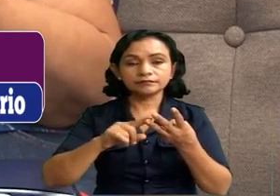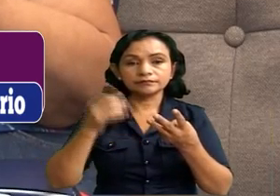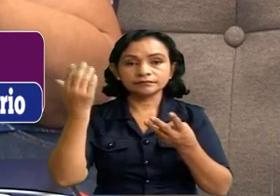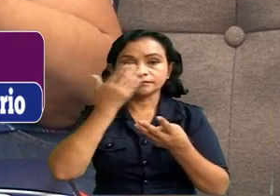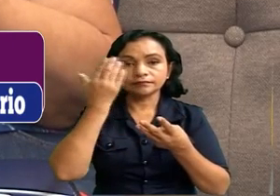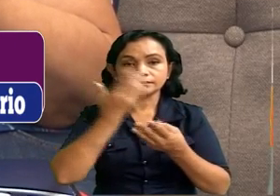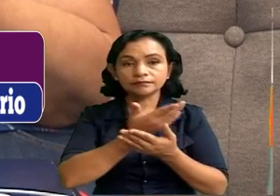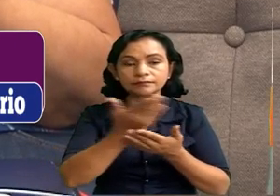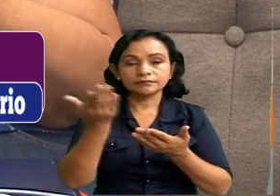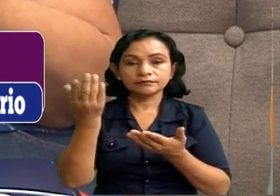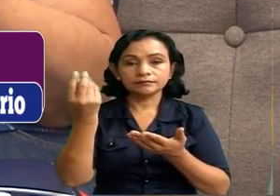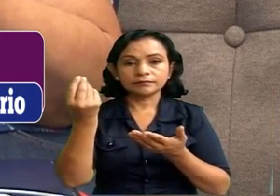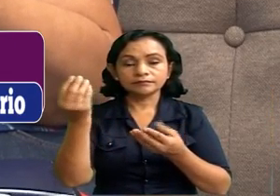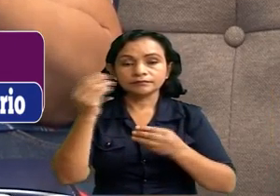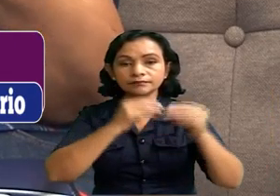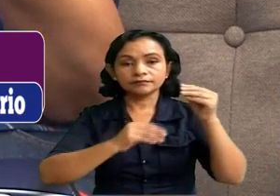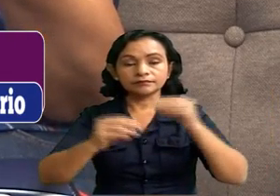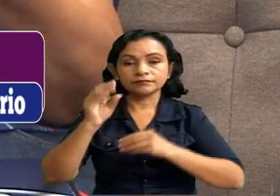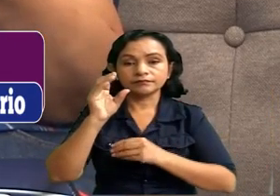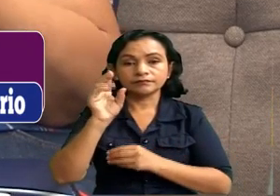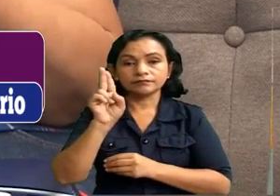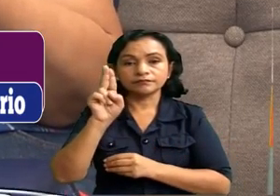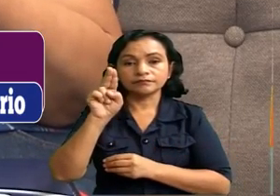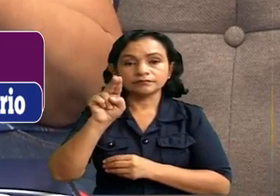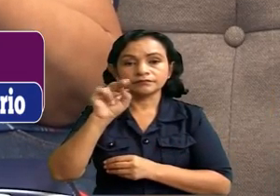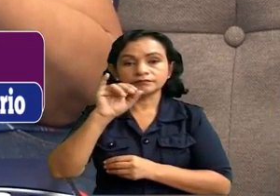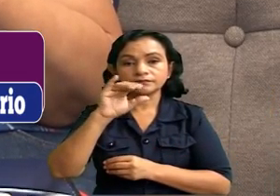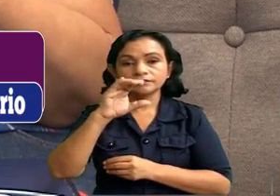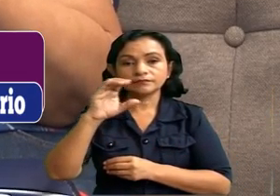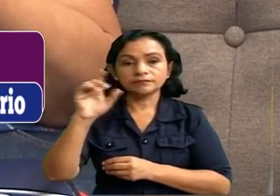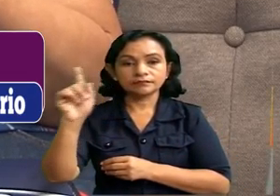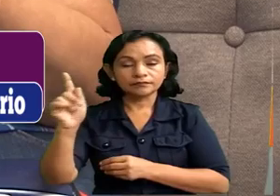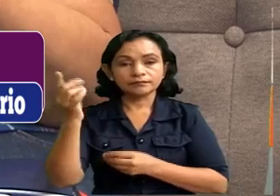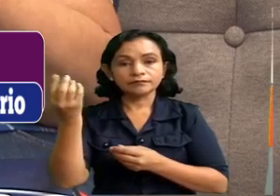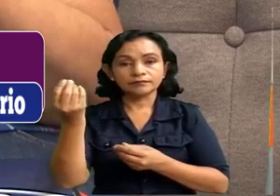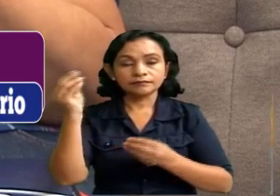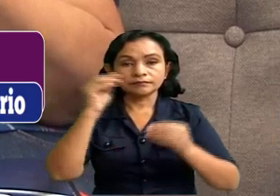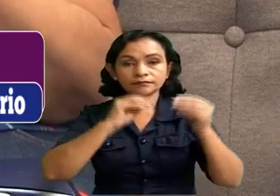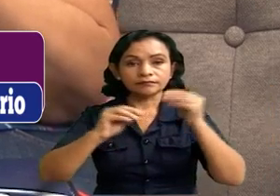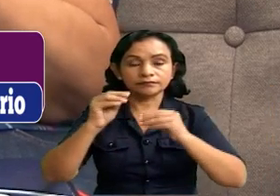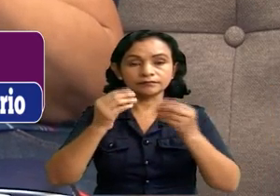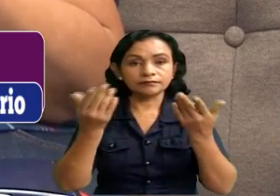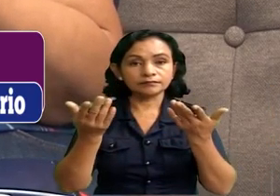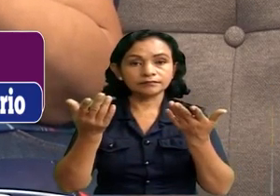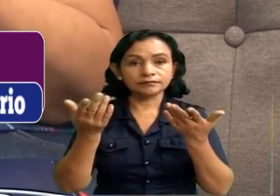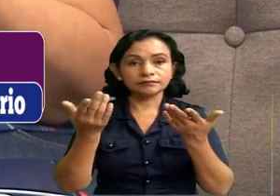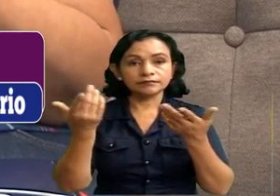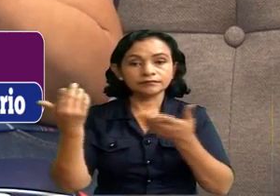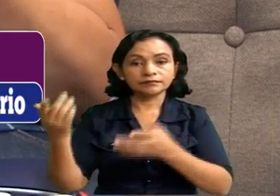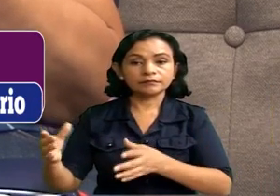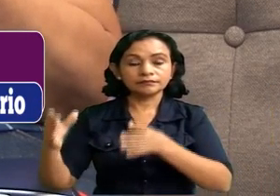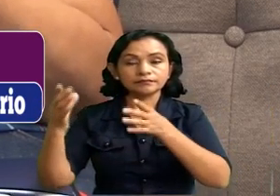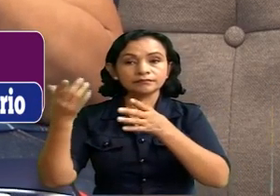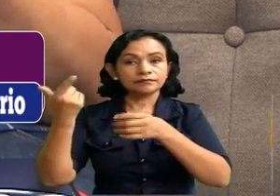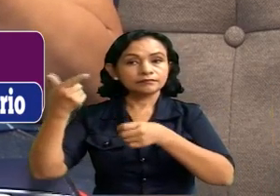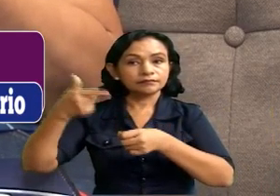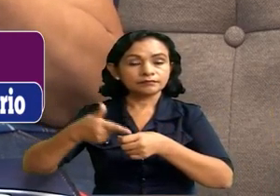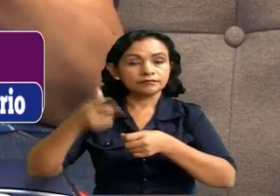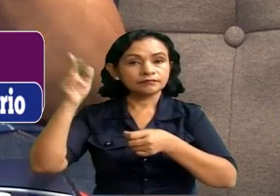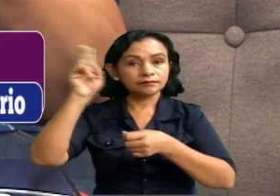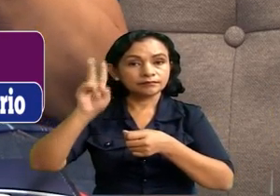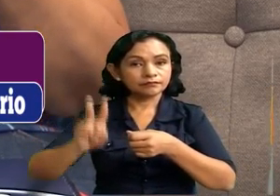estudiantes de Economía en la UNICID, queriendo conocer el tema de la economía y la renta petrolera en el tema de